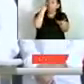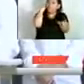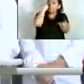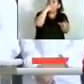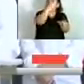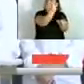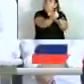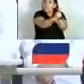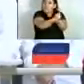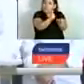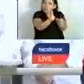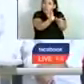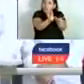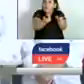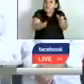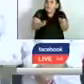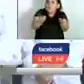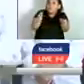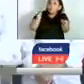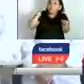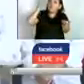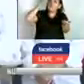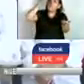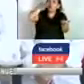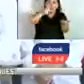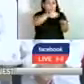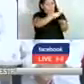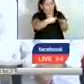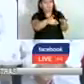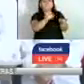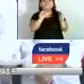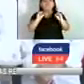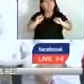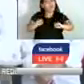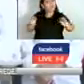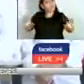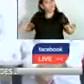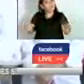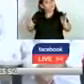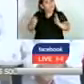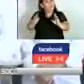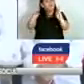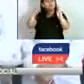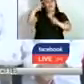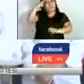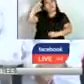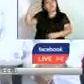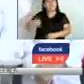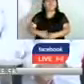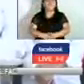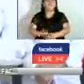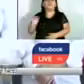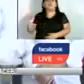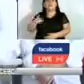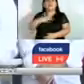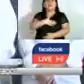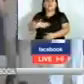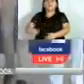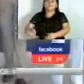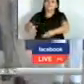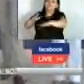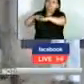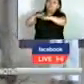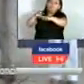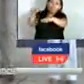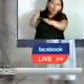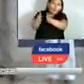valiosas y que en el futuro también los invitamos y los instamos que continúen en política. Salguero hace el llamado al Ejecutivo